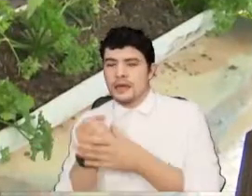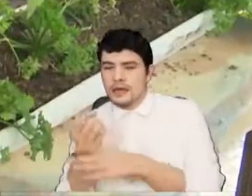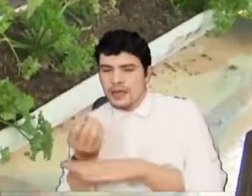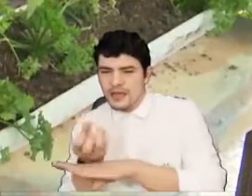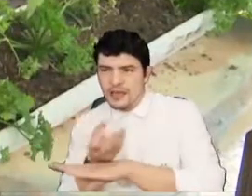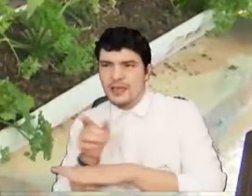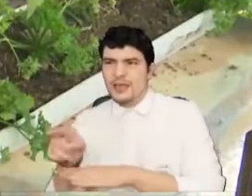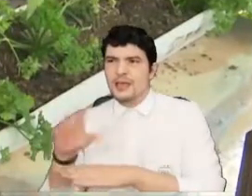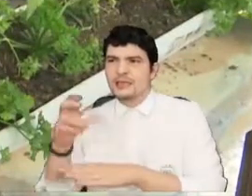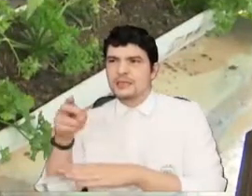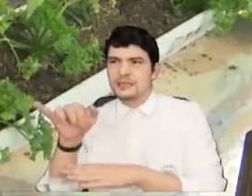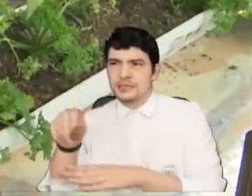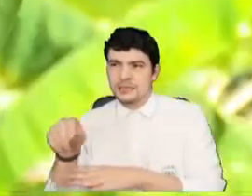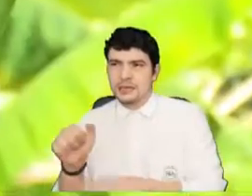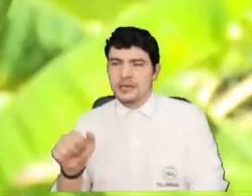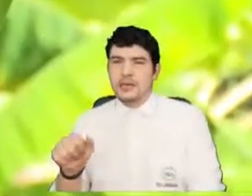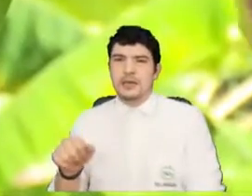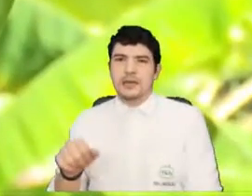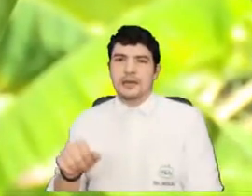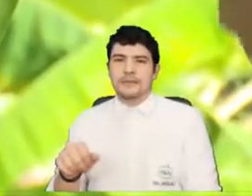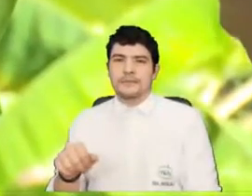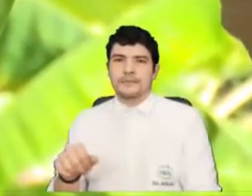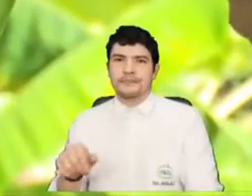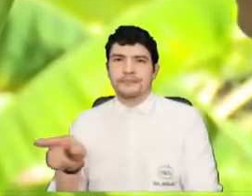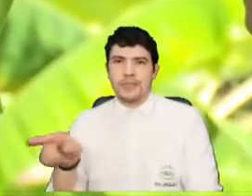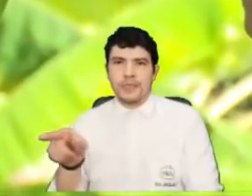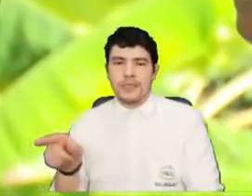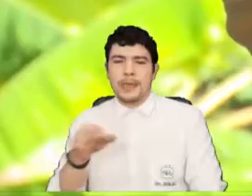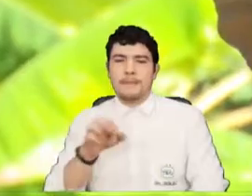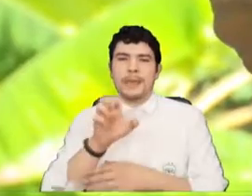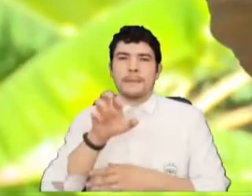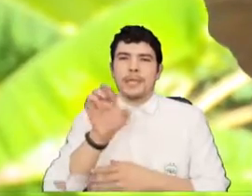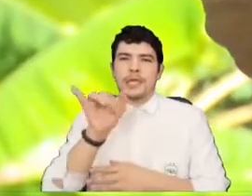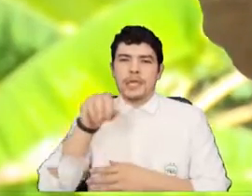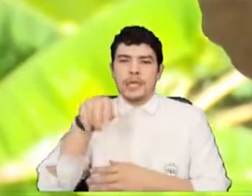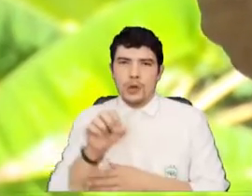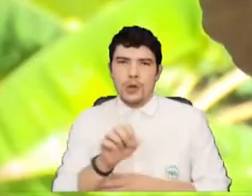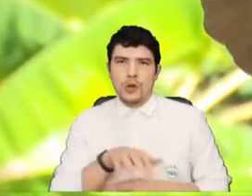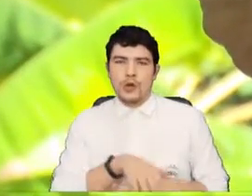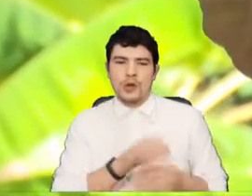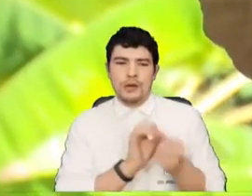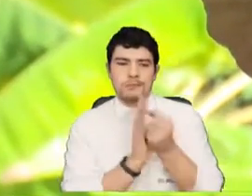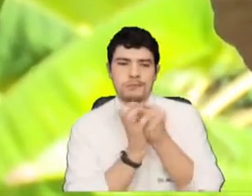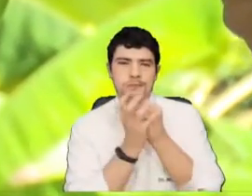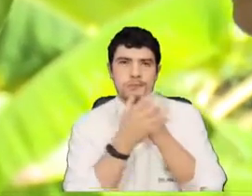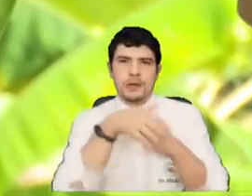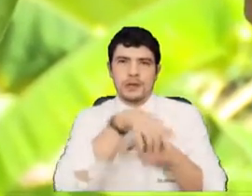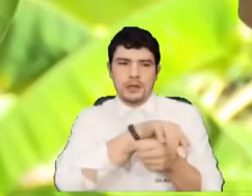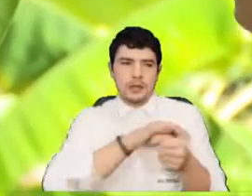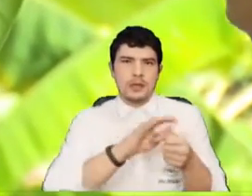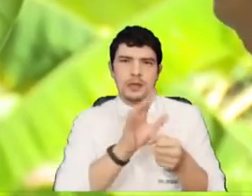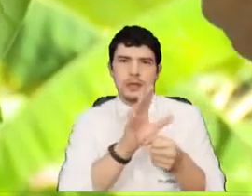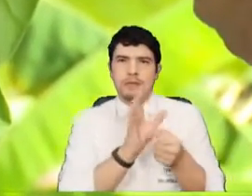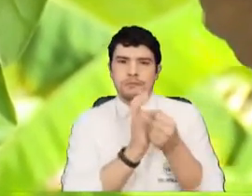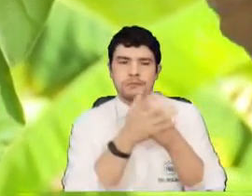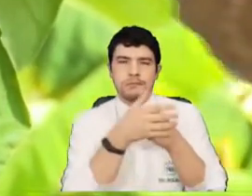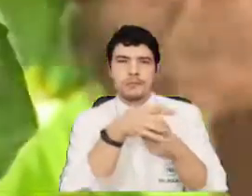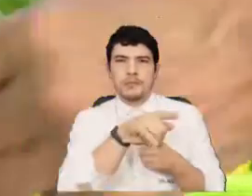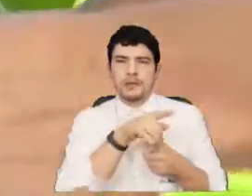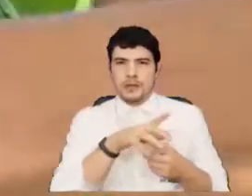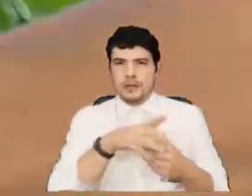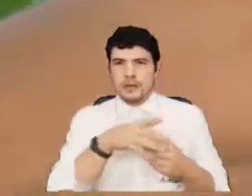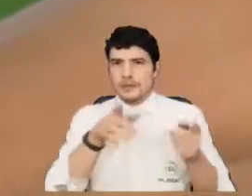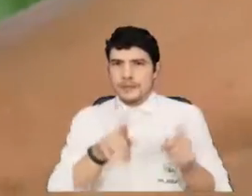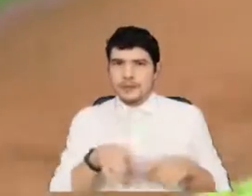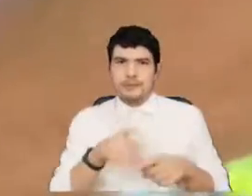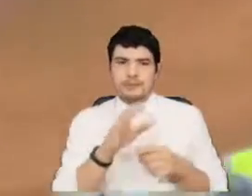pues aquí tenemos el brócoli, pero no nace la flor, sino usamos la hoja en la sopa, en los guisos,